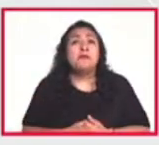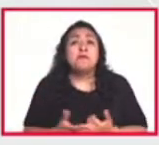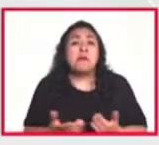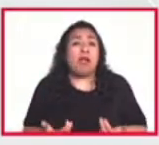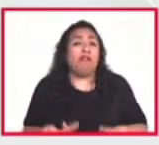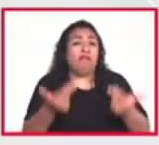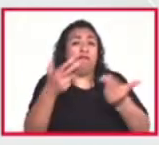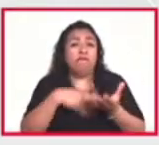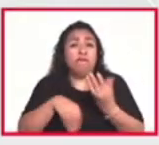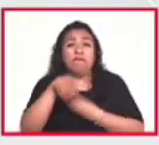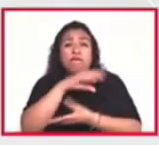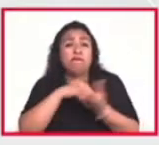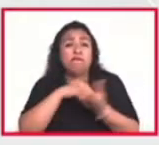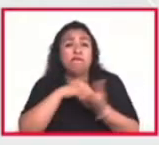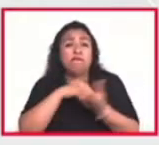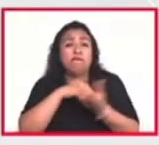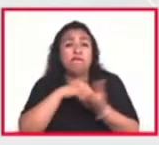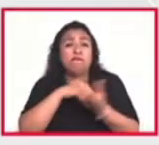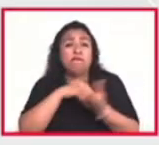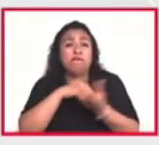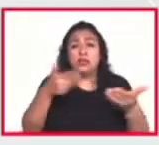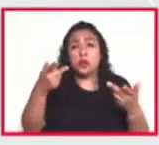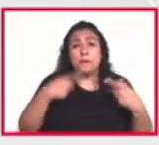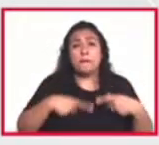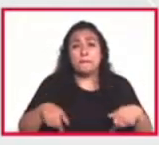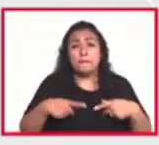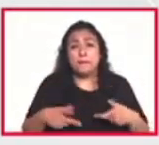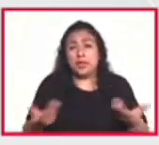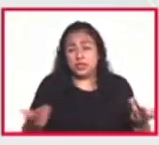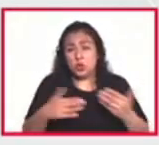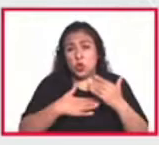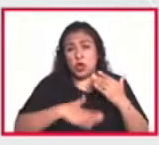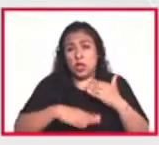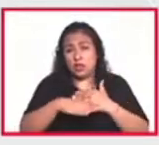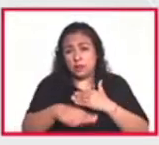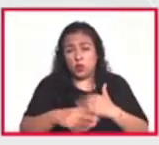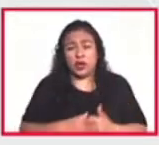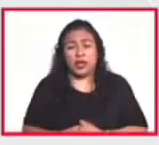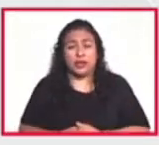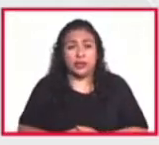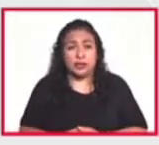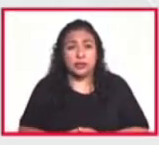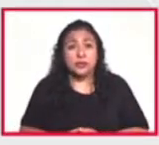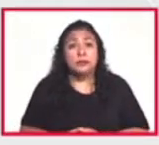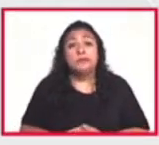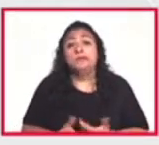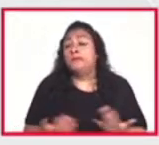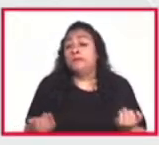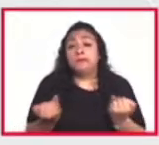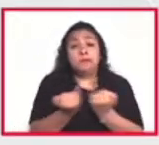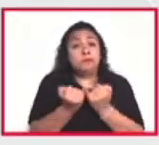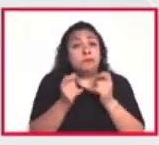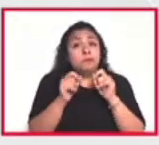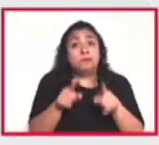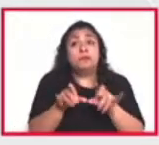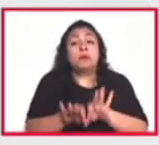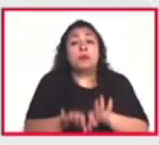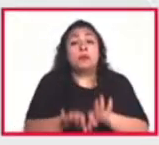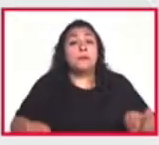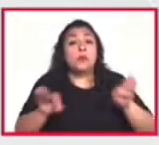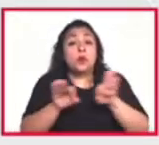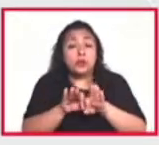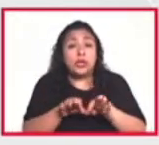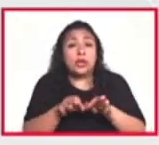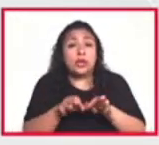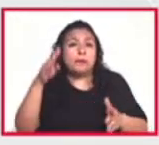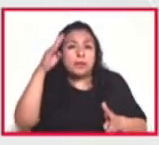mercantilizados, que no responden a la demanda y a las necesidades democráticas. Resulta igualmente importante vislumbrar